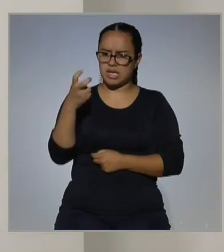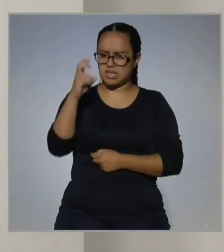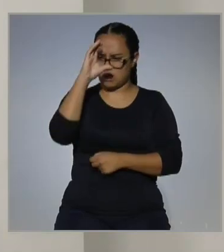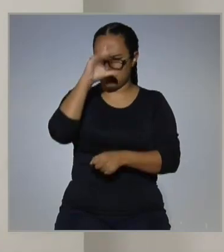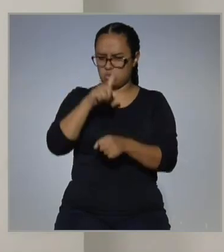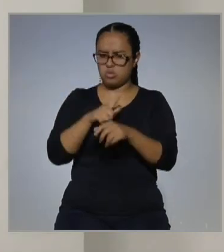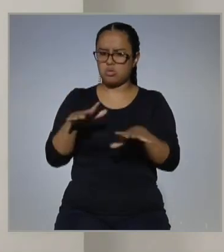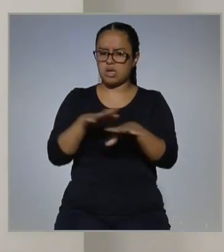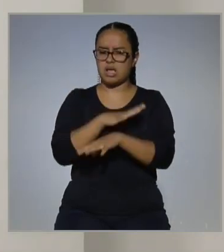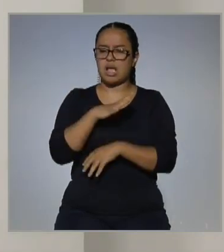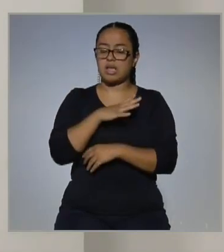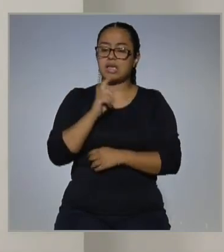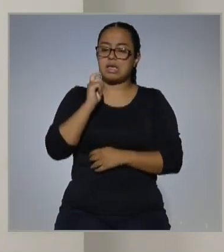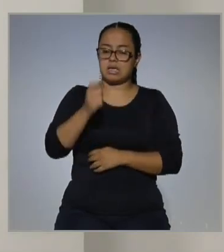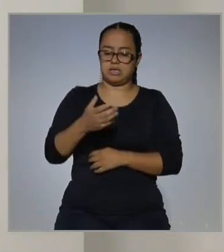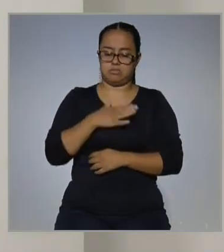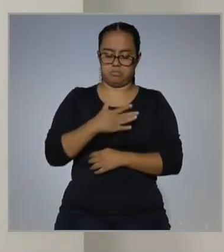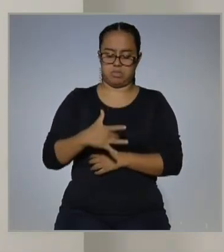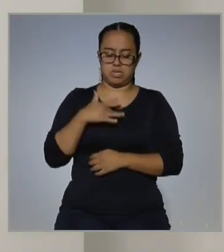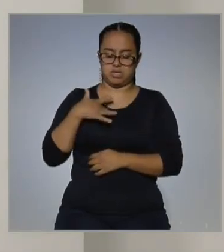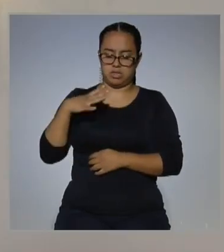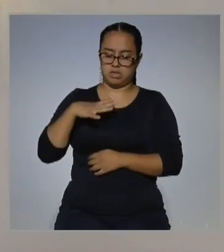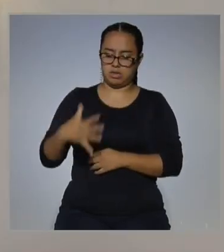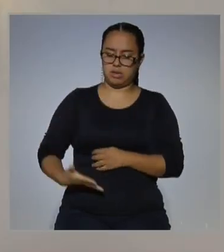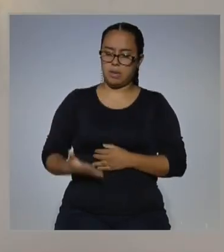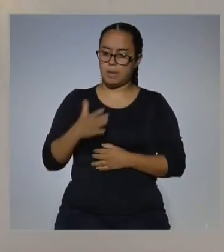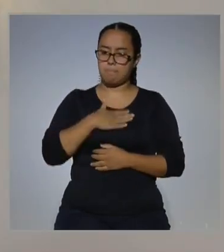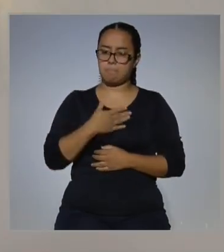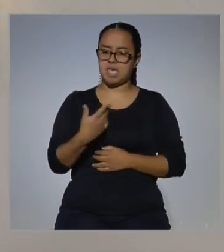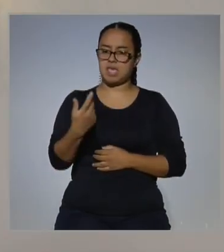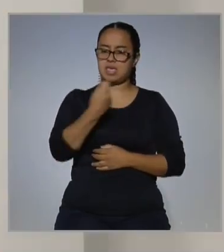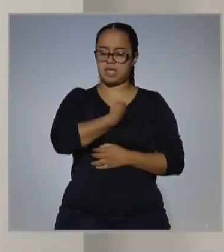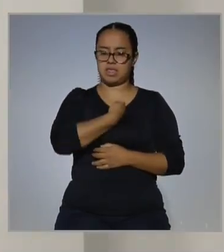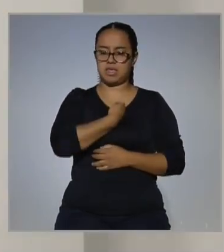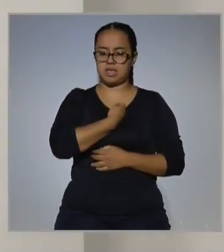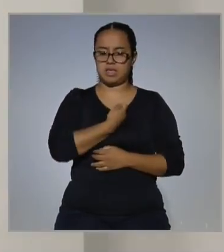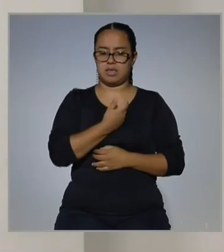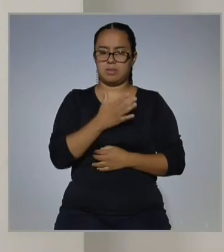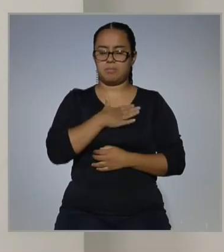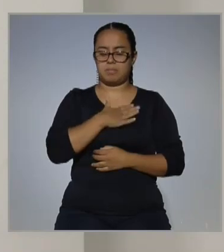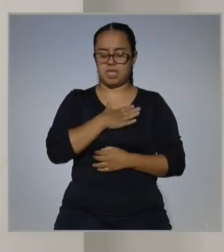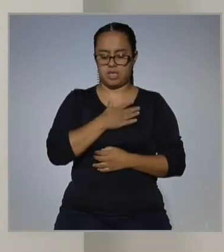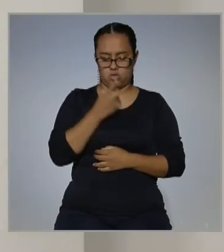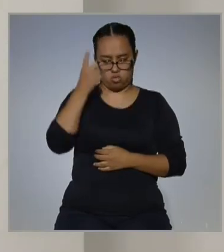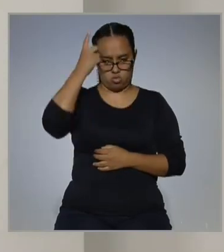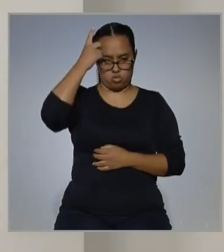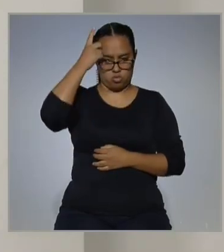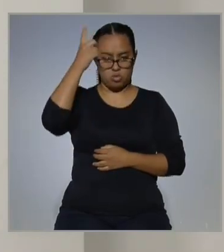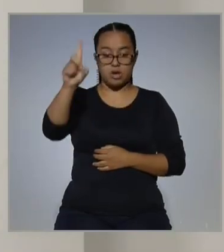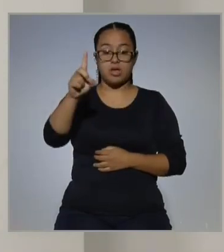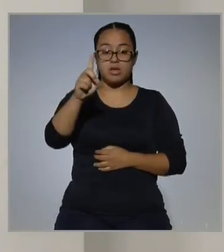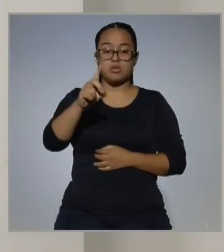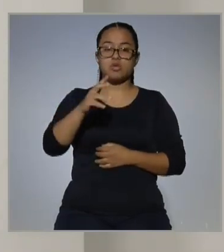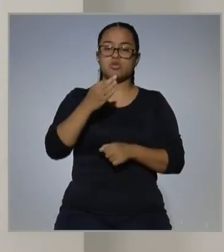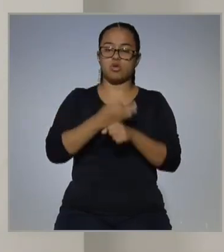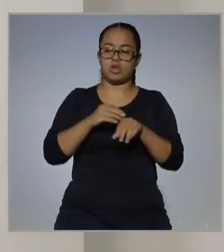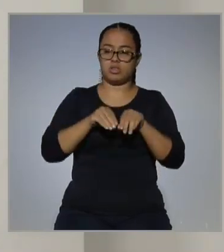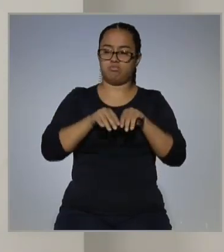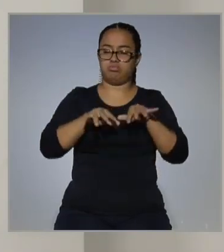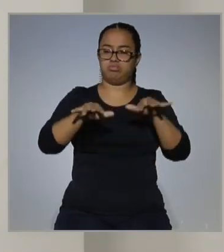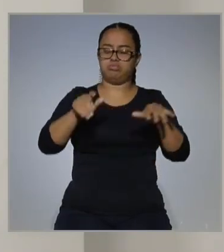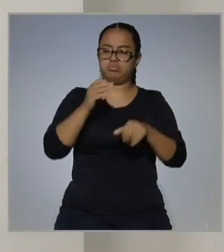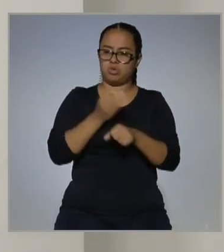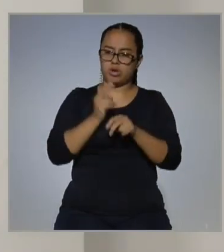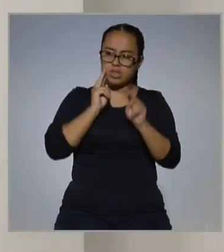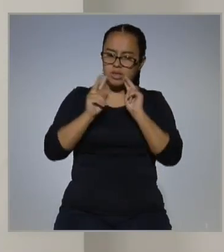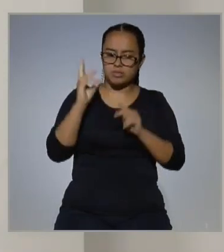que es justamente ese orgullo por esa identidad y esas expresiones propias nuestras que estamos desplegando estos días de